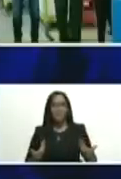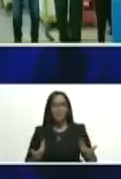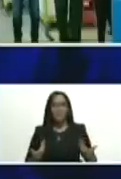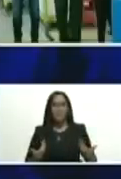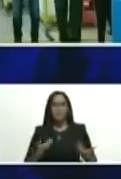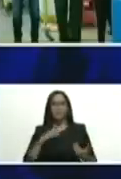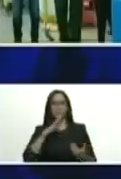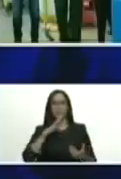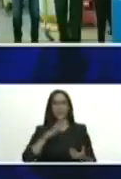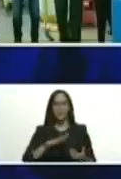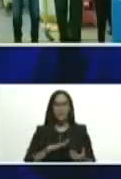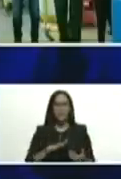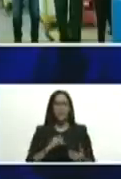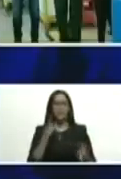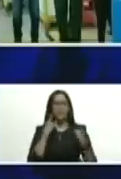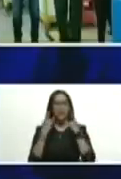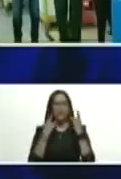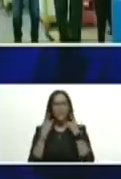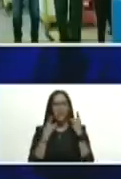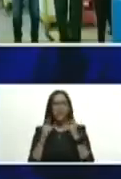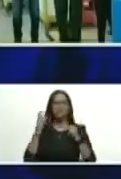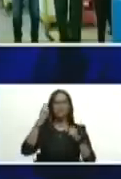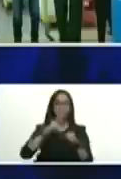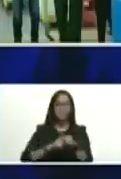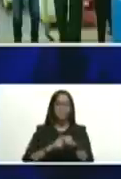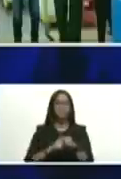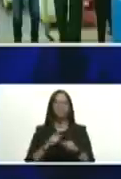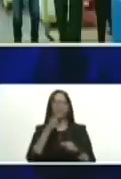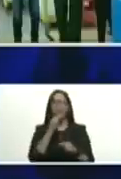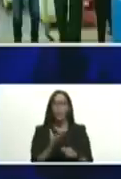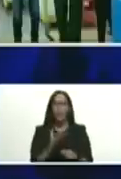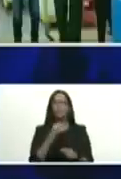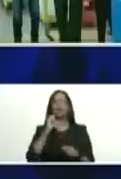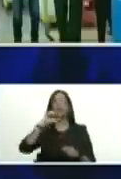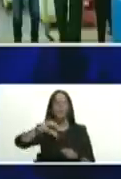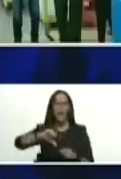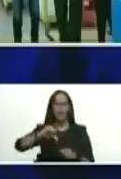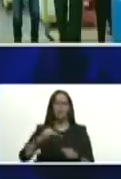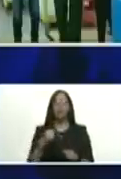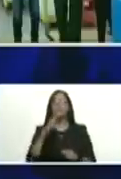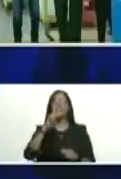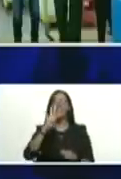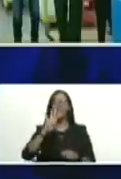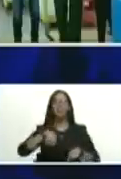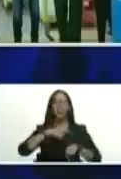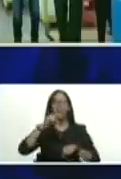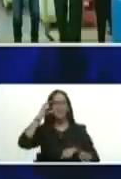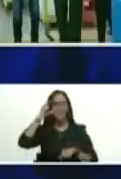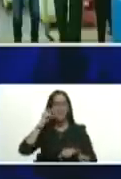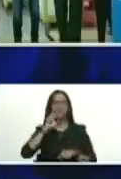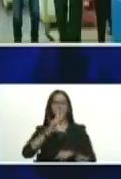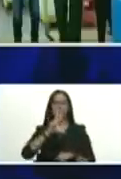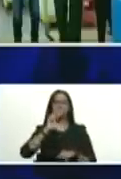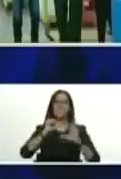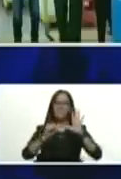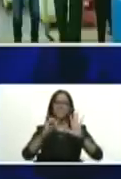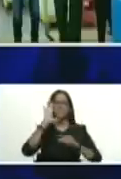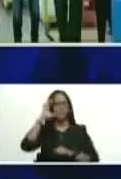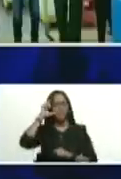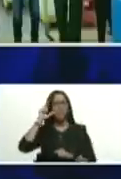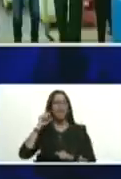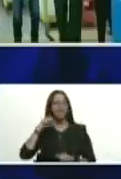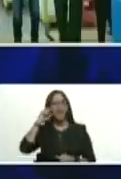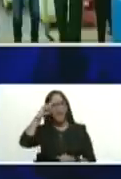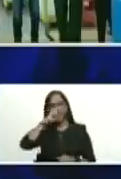estar activado y articulado para lo bueno y para lo malo. 24 horas del día de los 365 días del